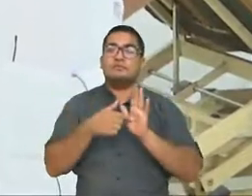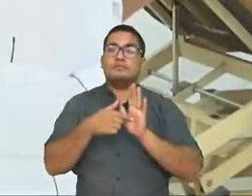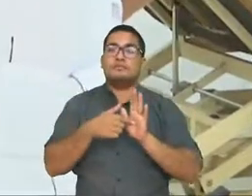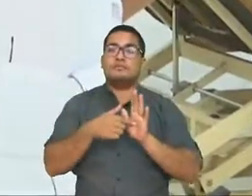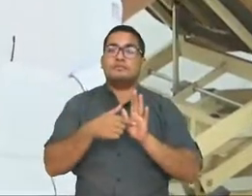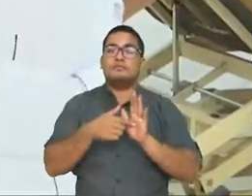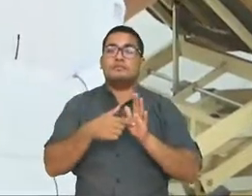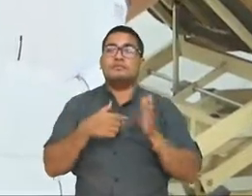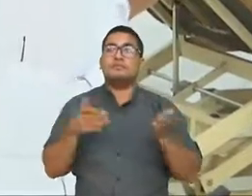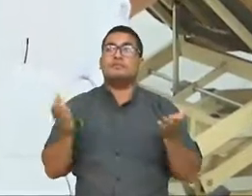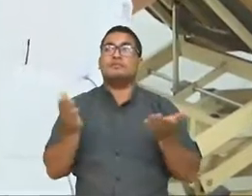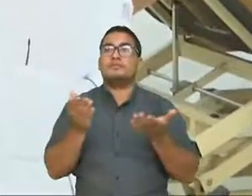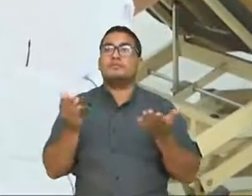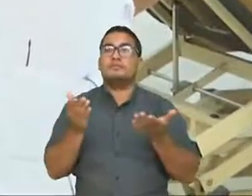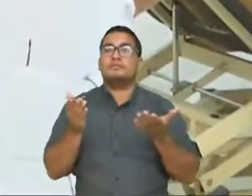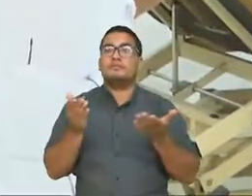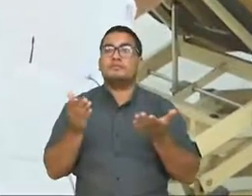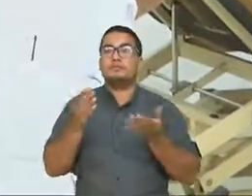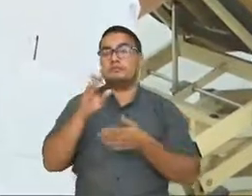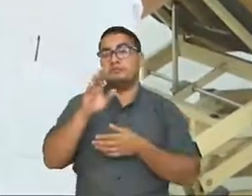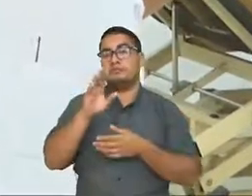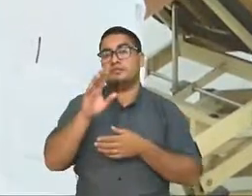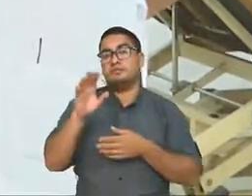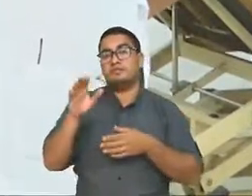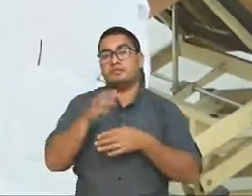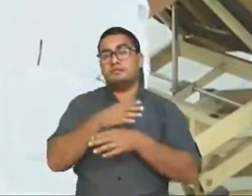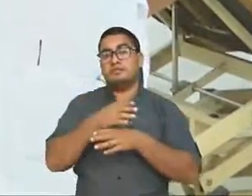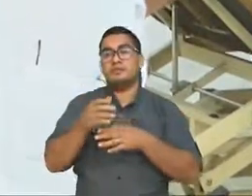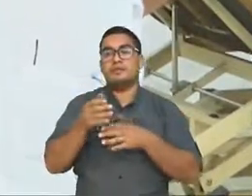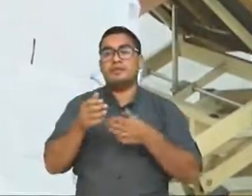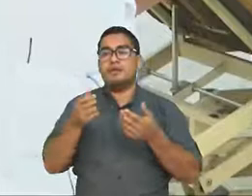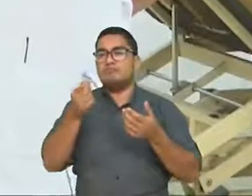la moxa, la ventosa, sí. Y